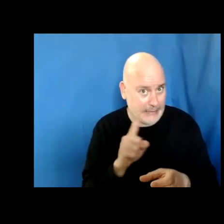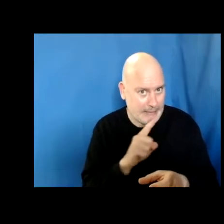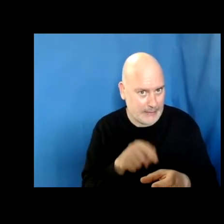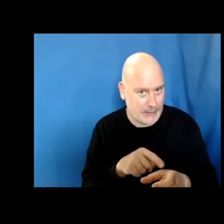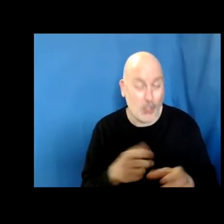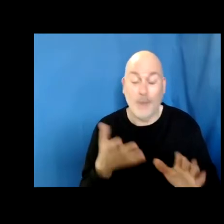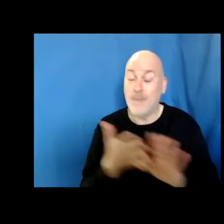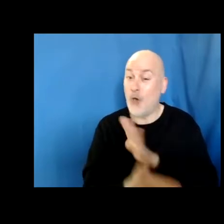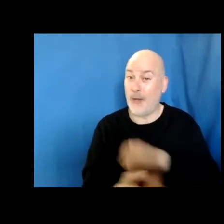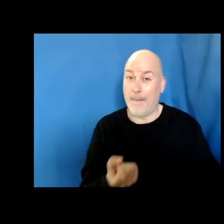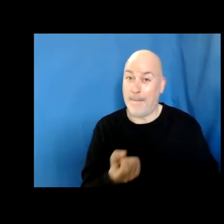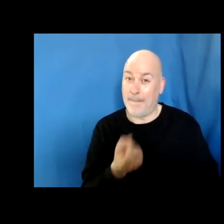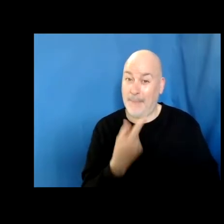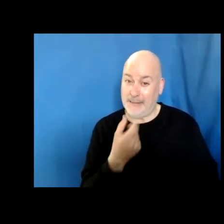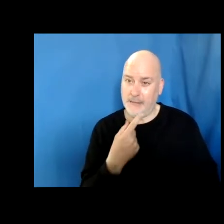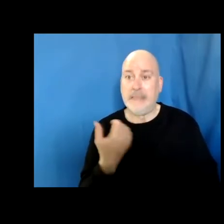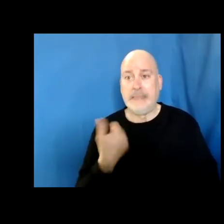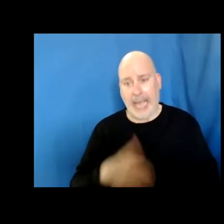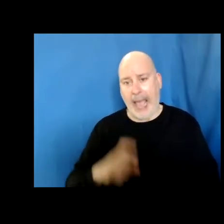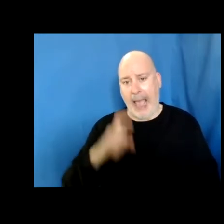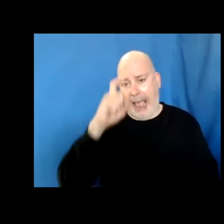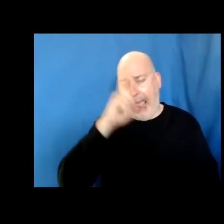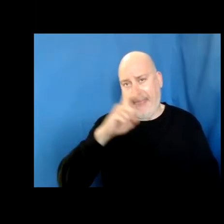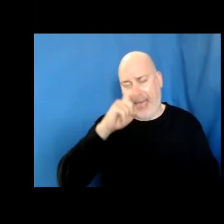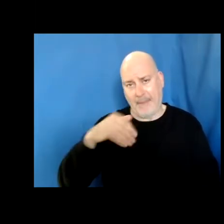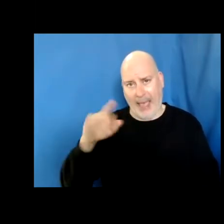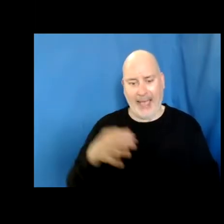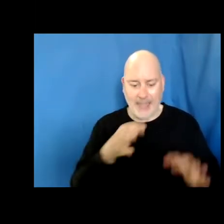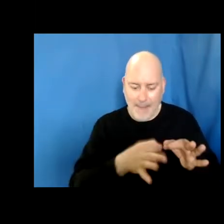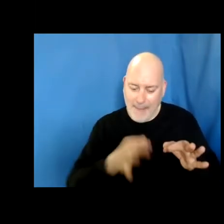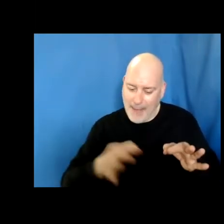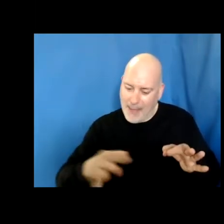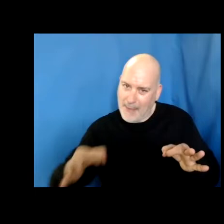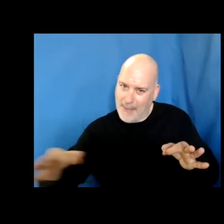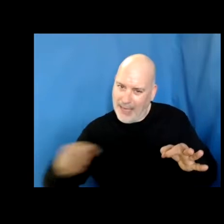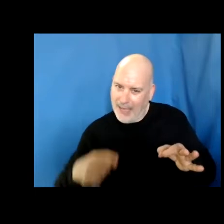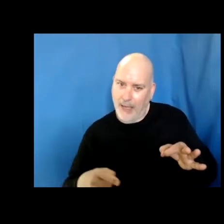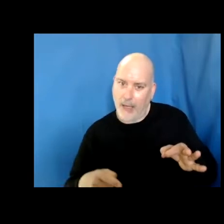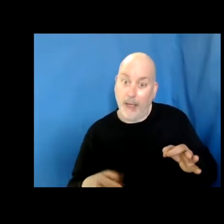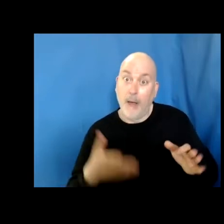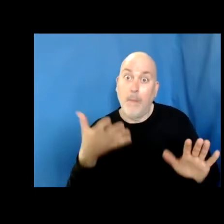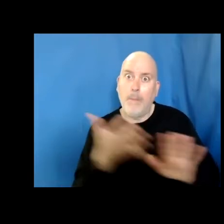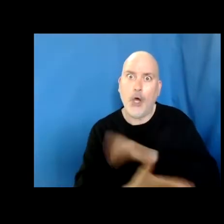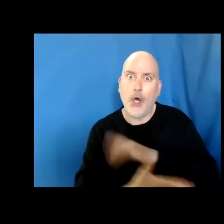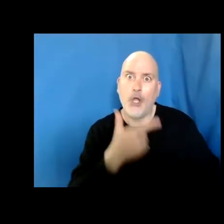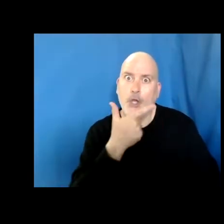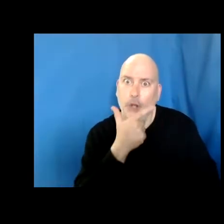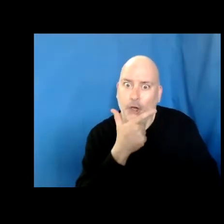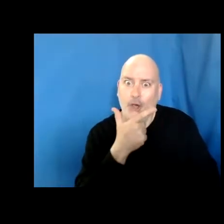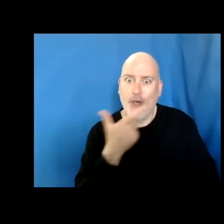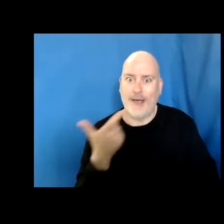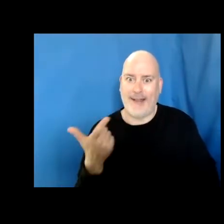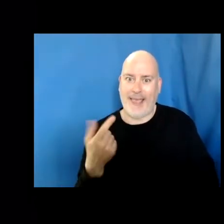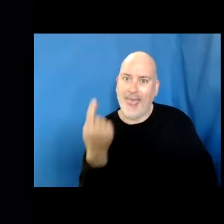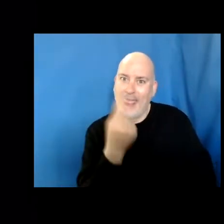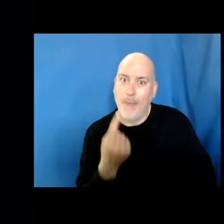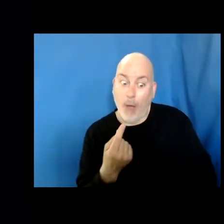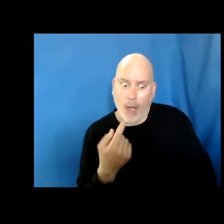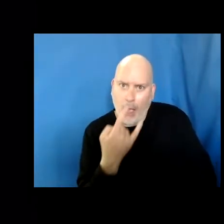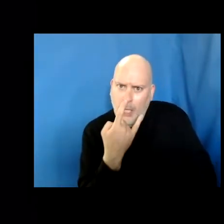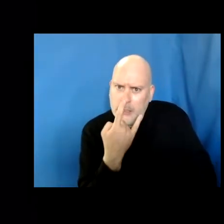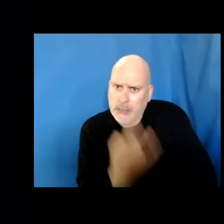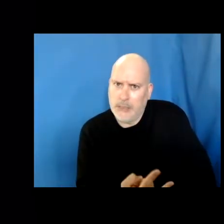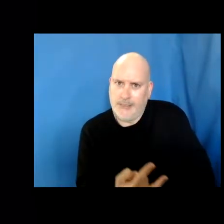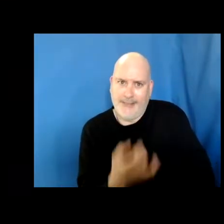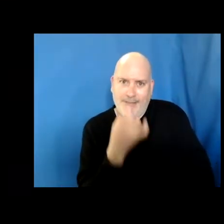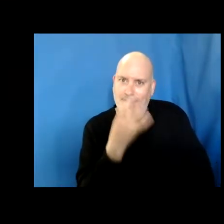que utilizamos las personas ya más grandes también son muy llamativas en cuanto a colores y dibujitos. Eso también es